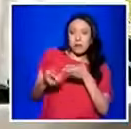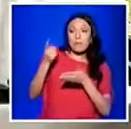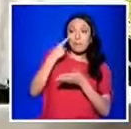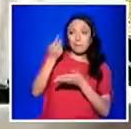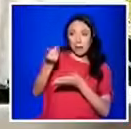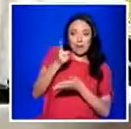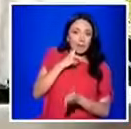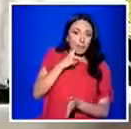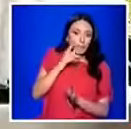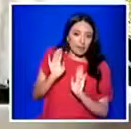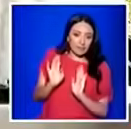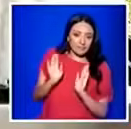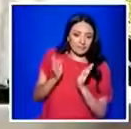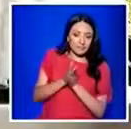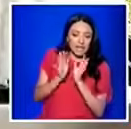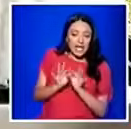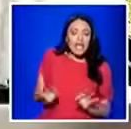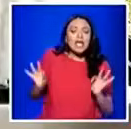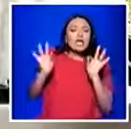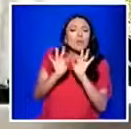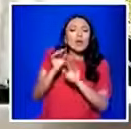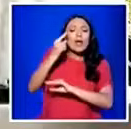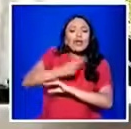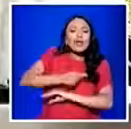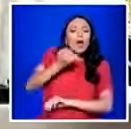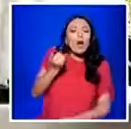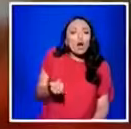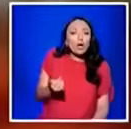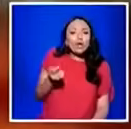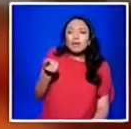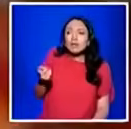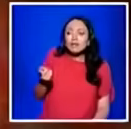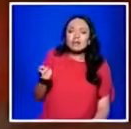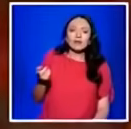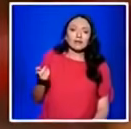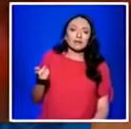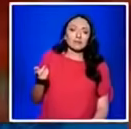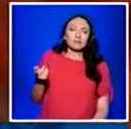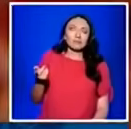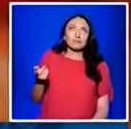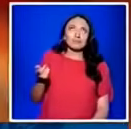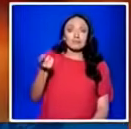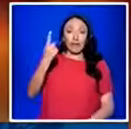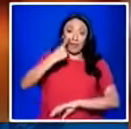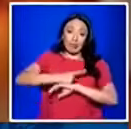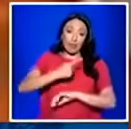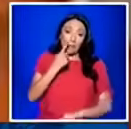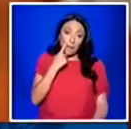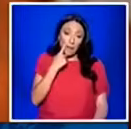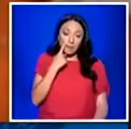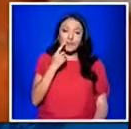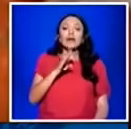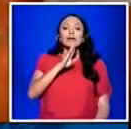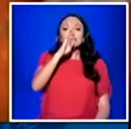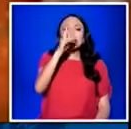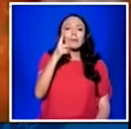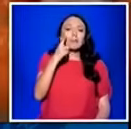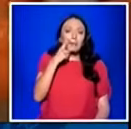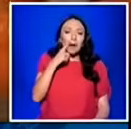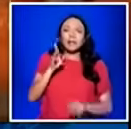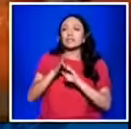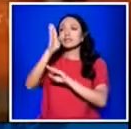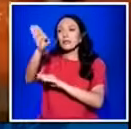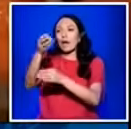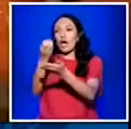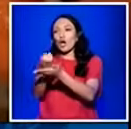del hogar, ¿no? Lo importante del día de hoy es que, como es el Día del Padre, siempre el padre es el que sale a comprar